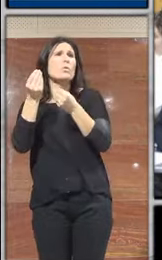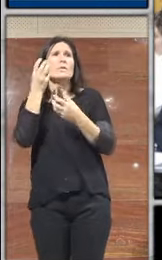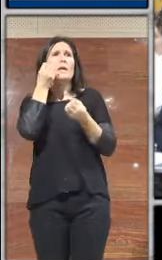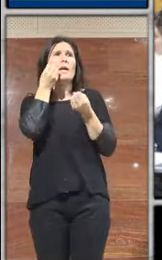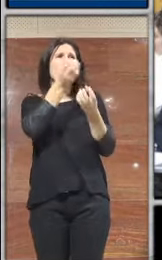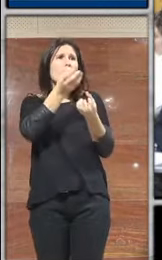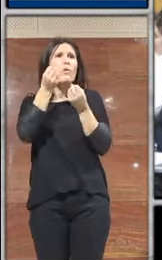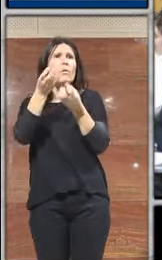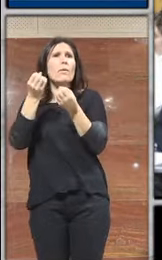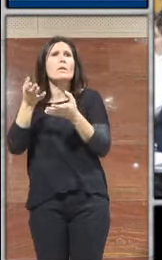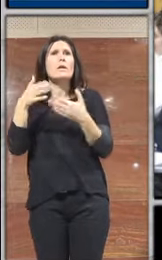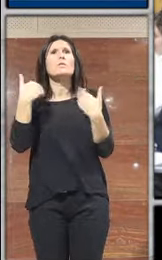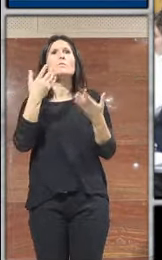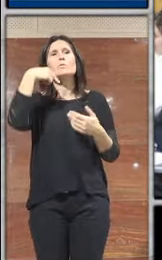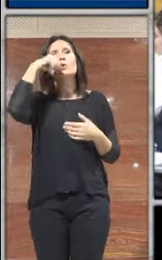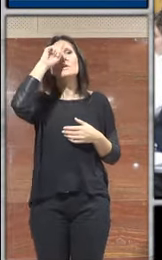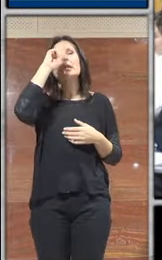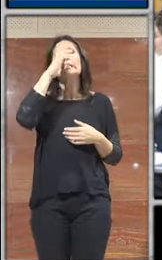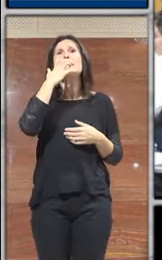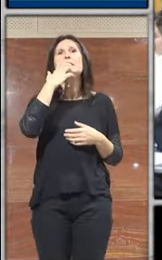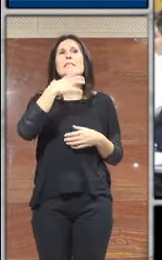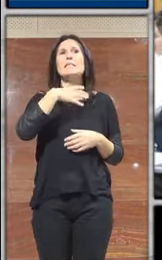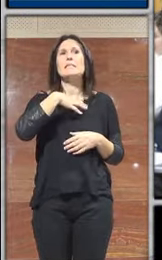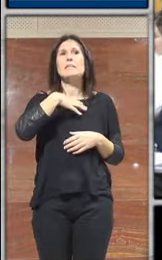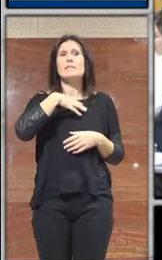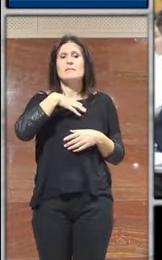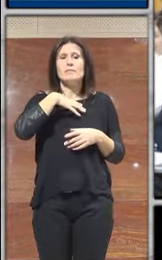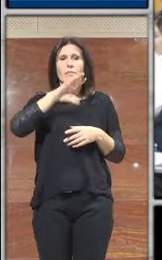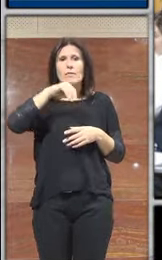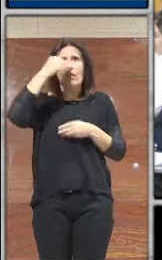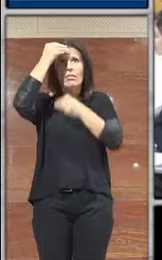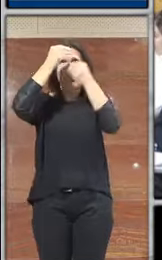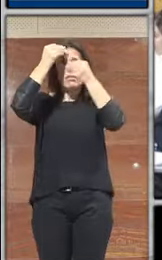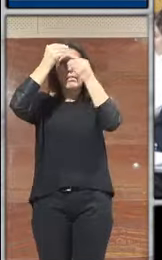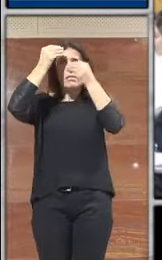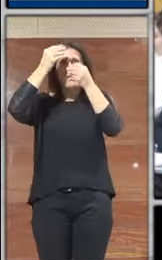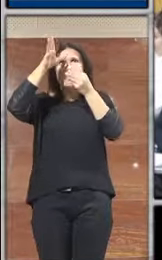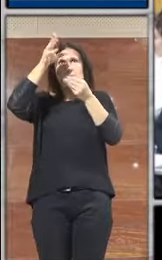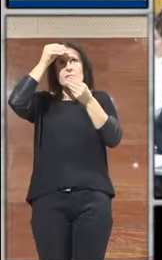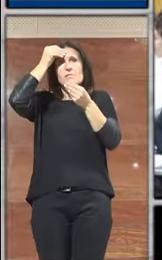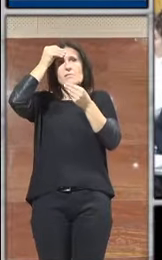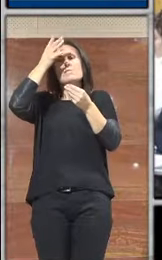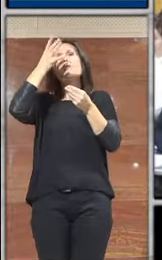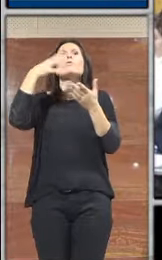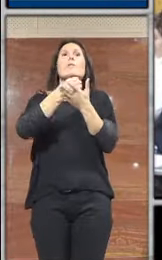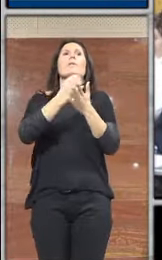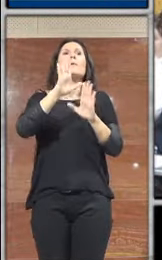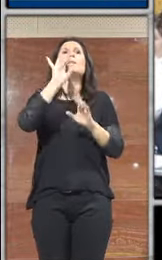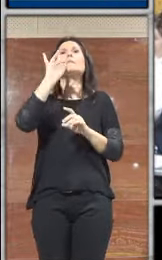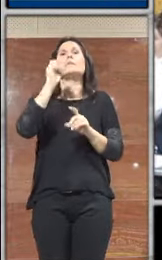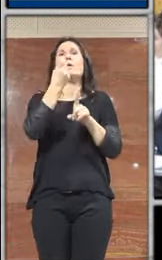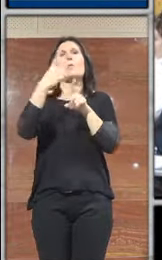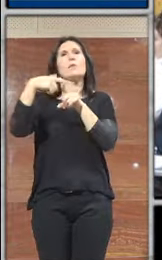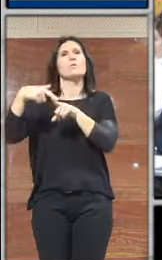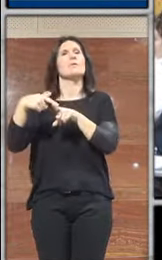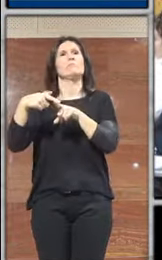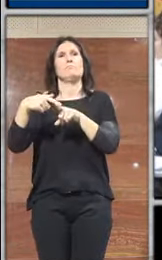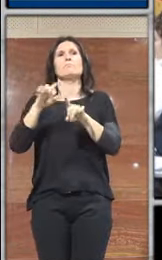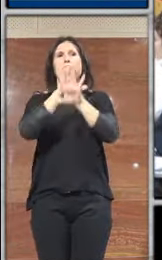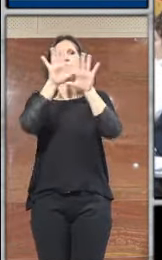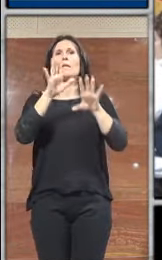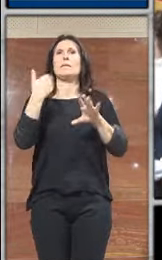no sé si he podido tenerla toda en cuenta, pero por ejemplo, sí que hay cosas que efectivamente